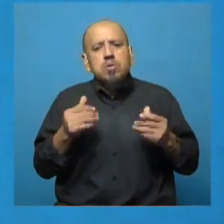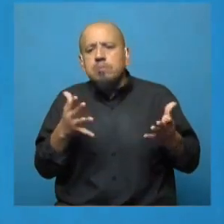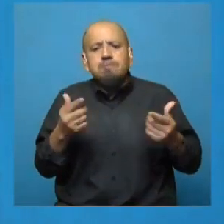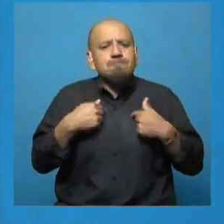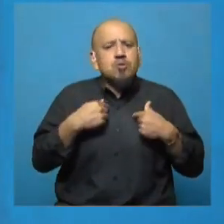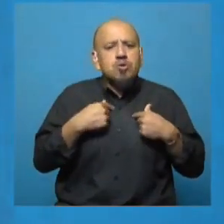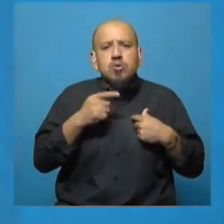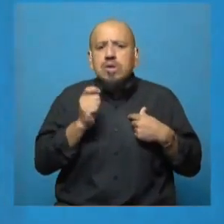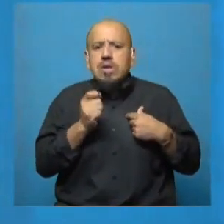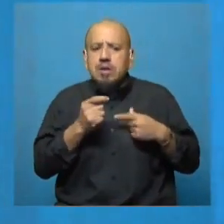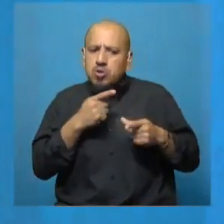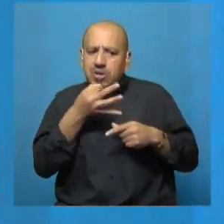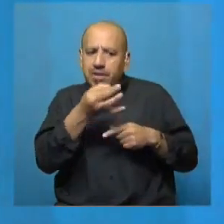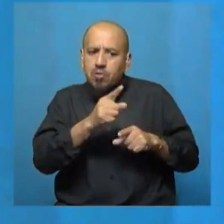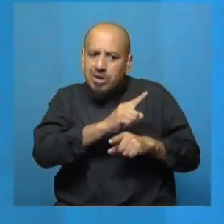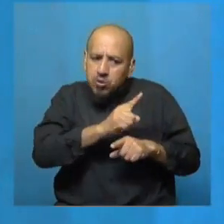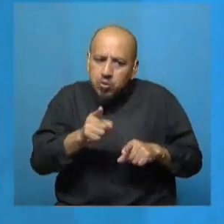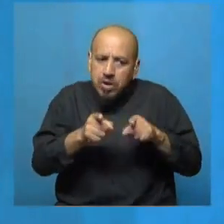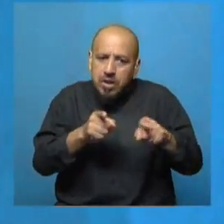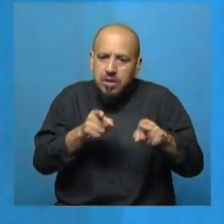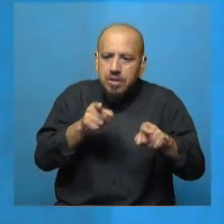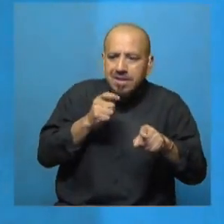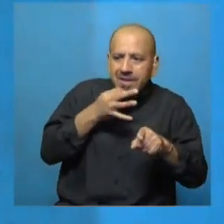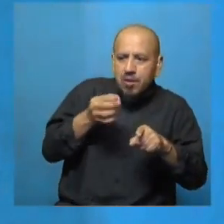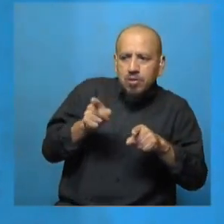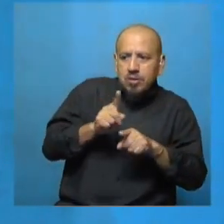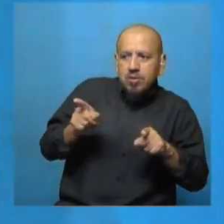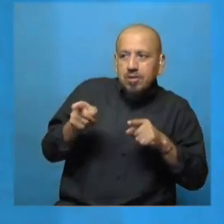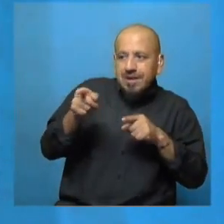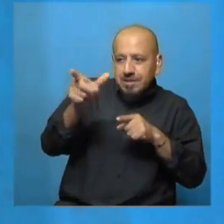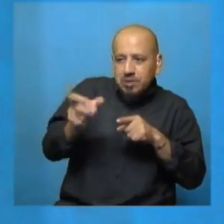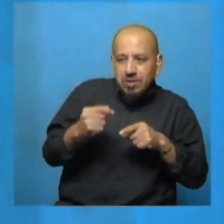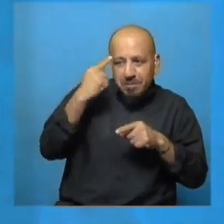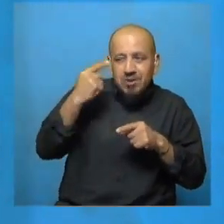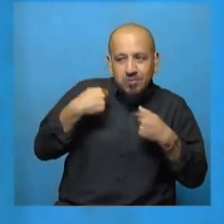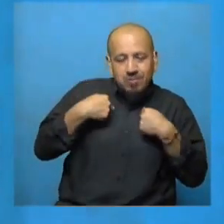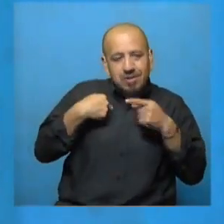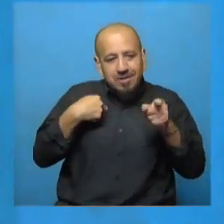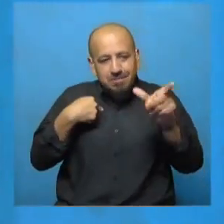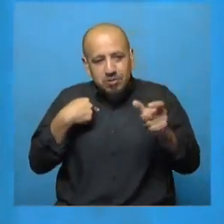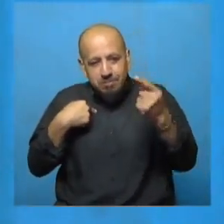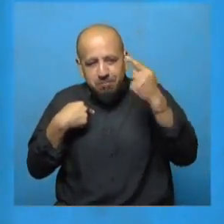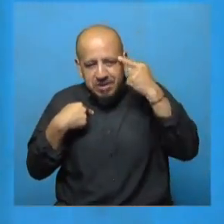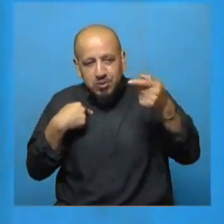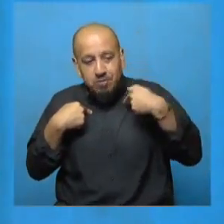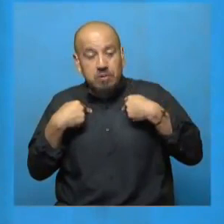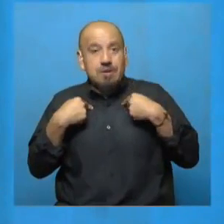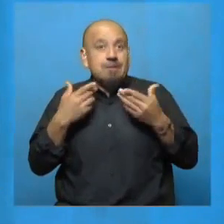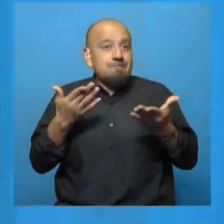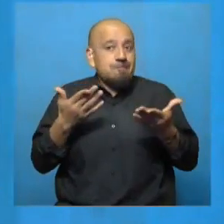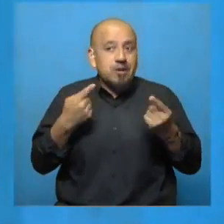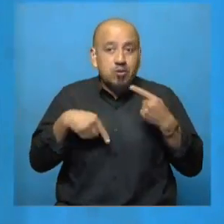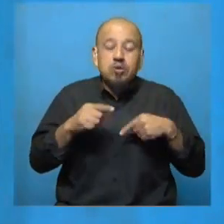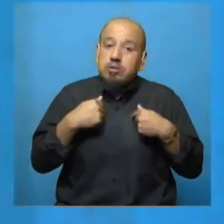soy yo para decirle que no a alguien que pensó en mí para hacer esto para hacer un trabajo sacando eso uno